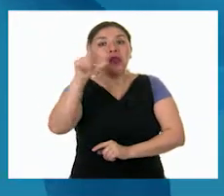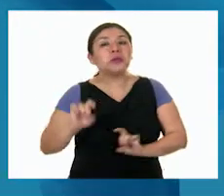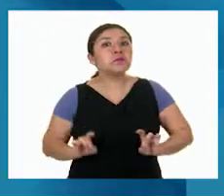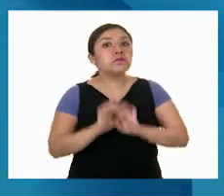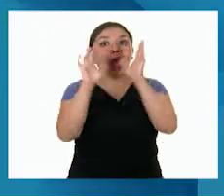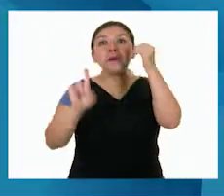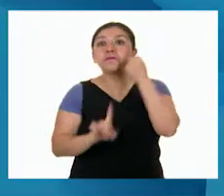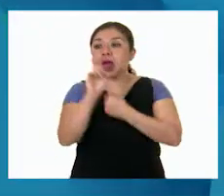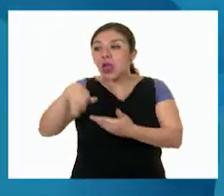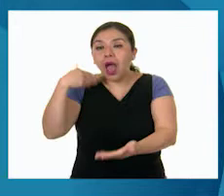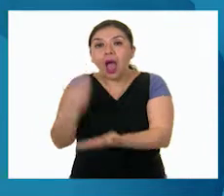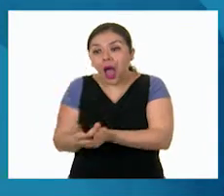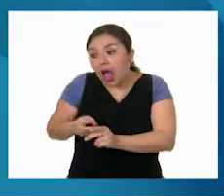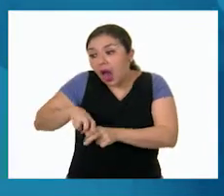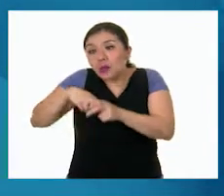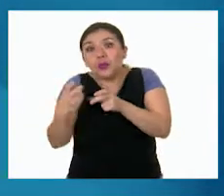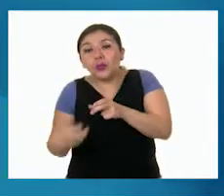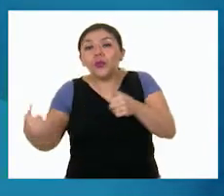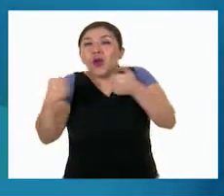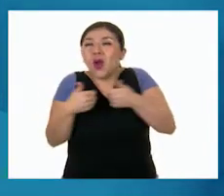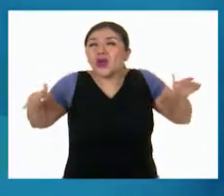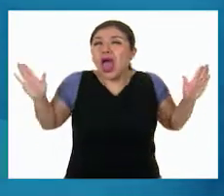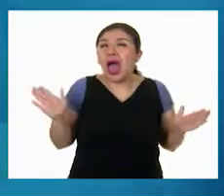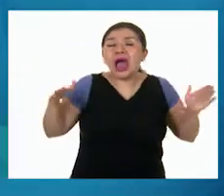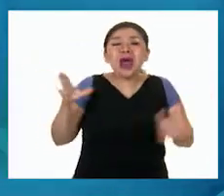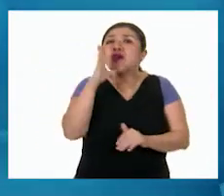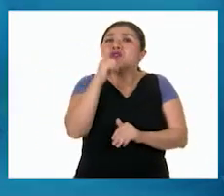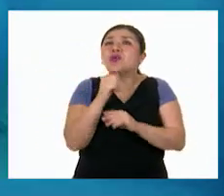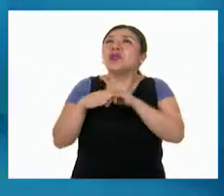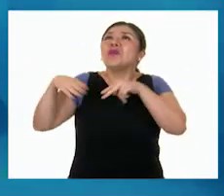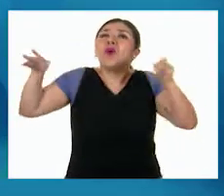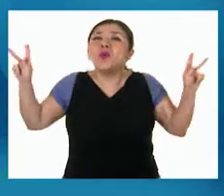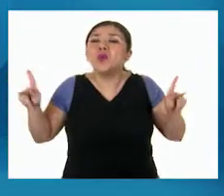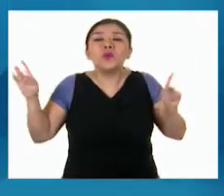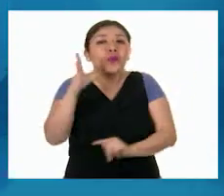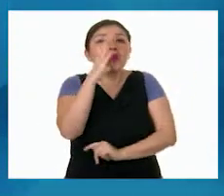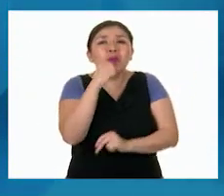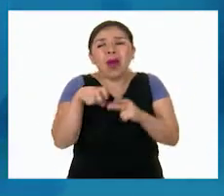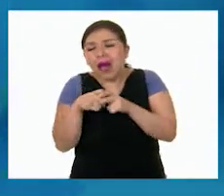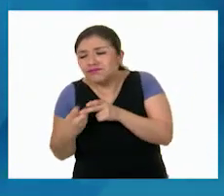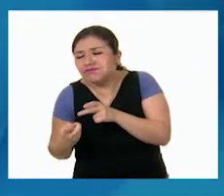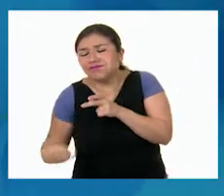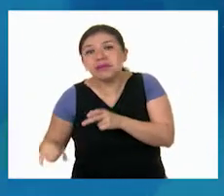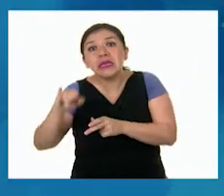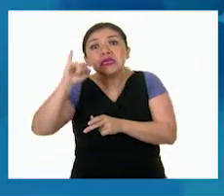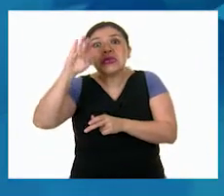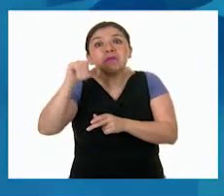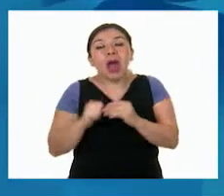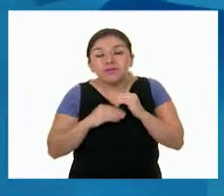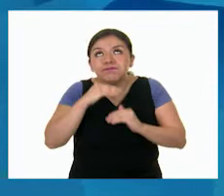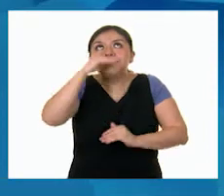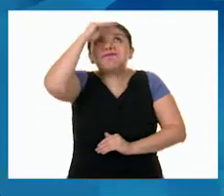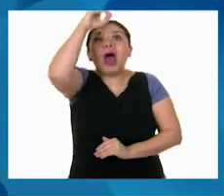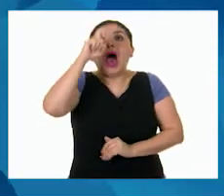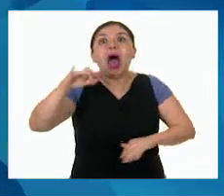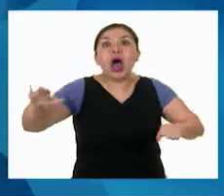abeja se cayó al agua y con sus alitas mojadas ya no pudo volar. Al poco rato estaba